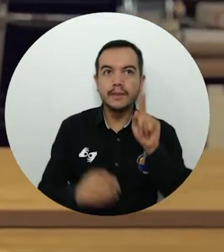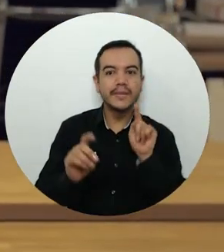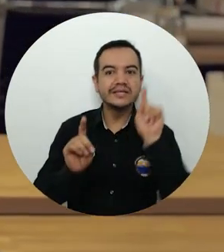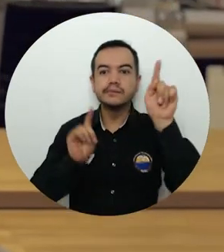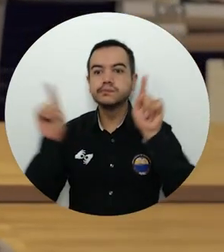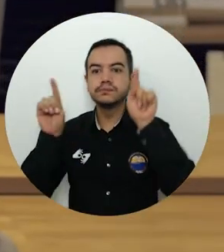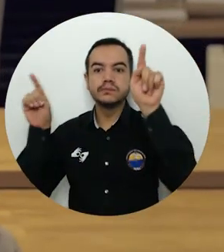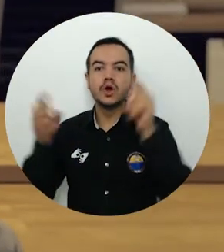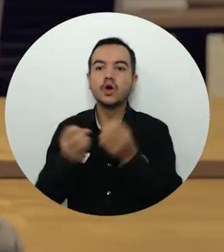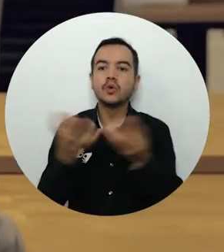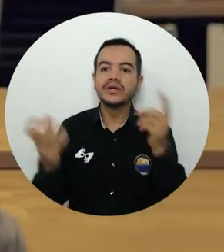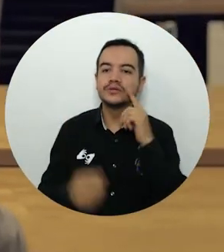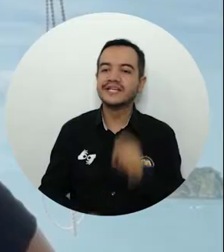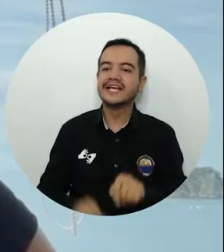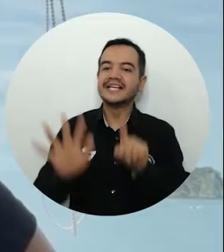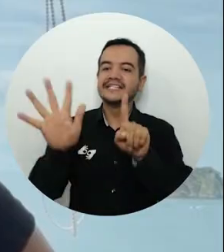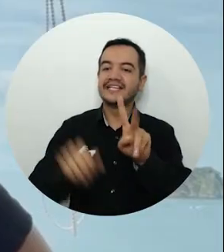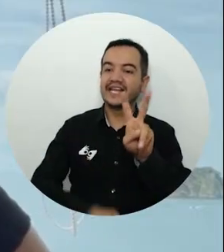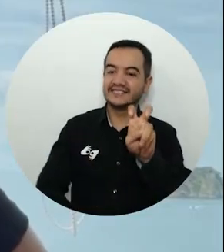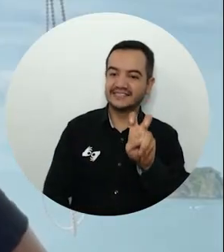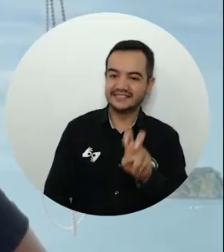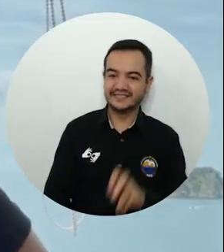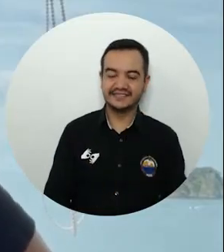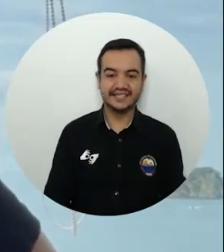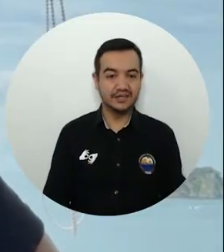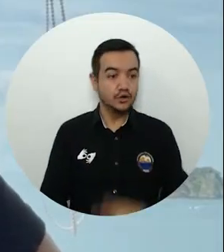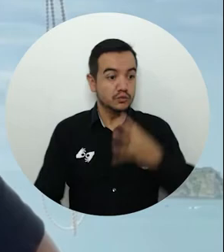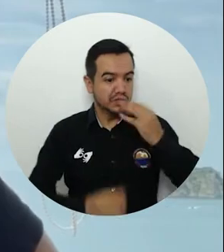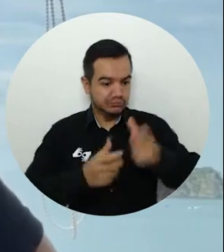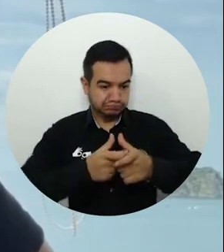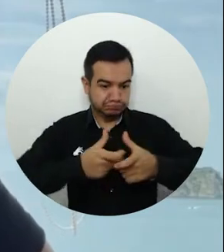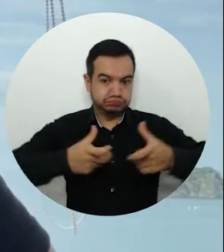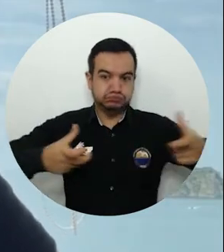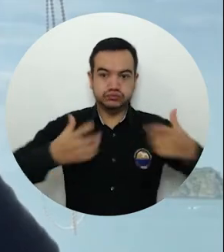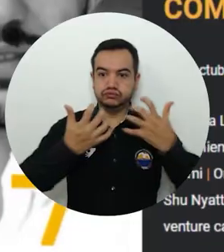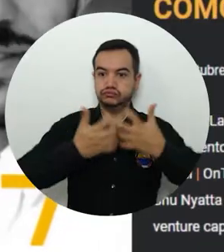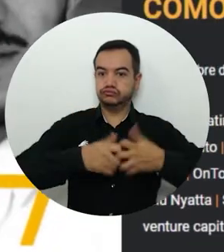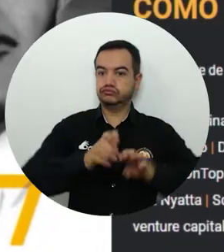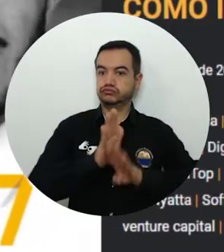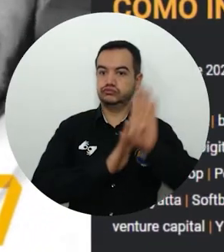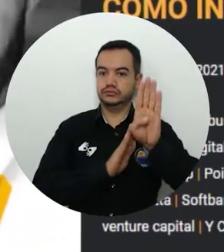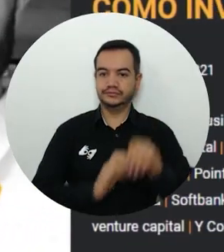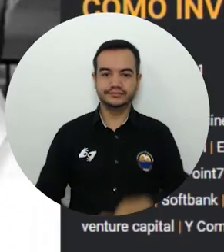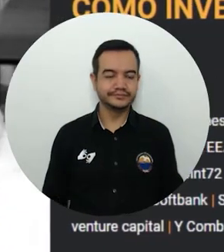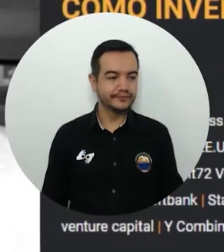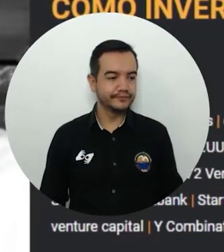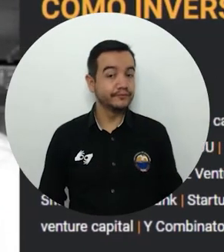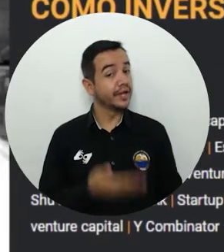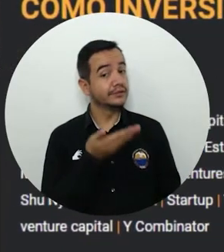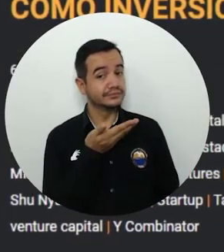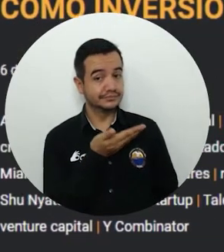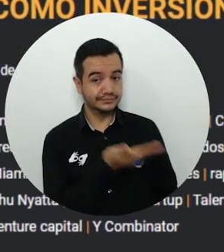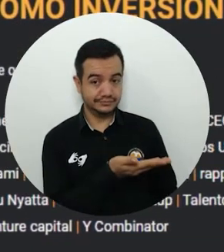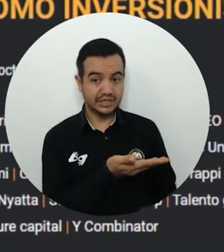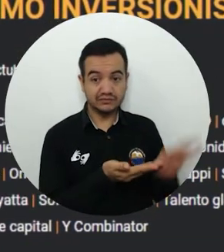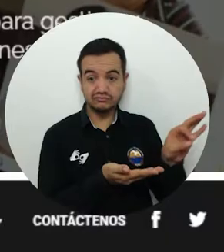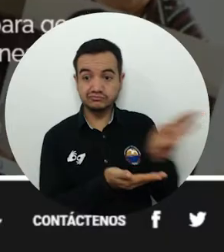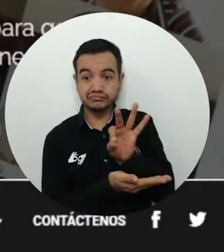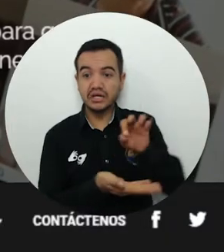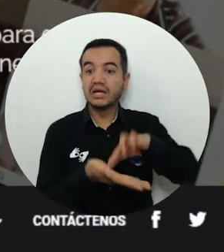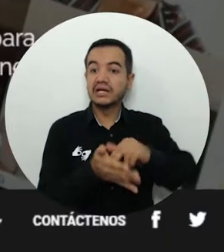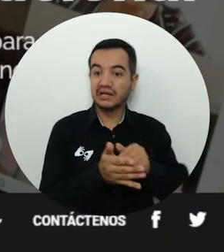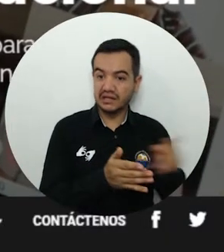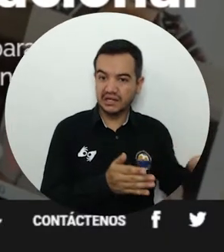operando en 67 países. Estamos muy contentos por el crecimiento que ha tenido la empresa. Este empresario conforma el grupo de graduados que